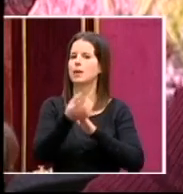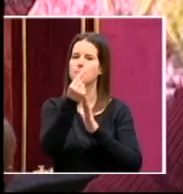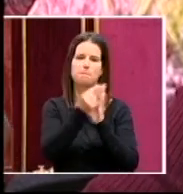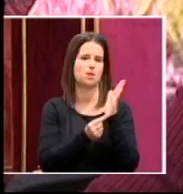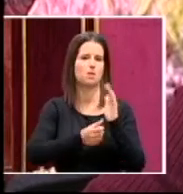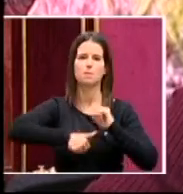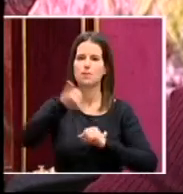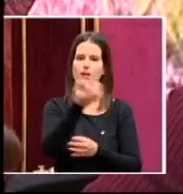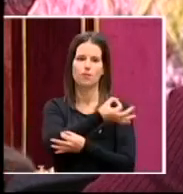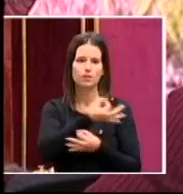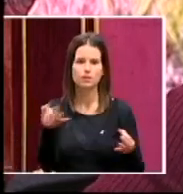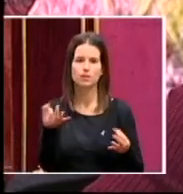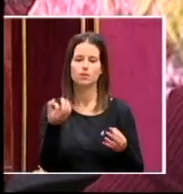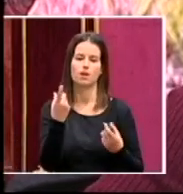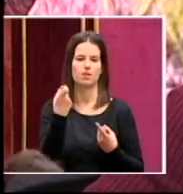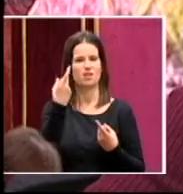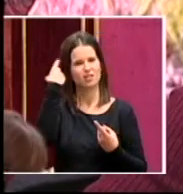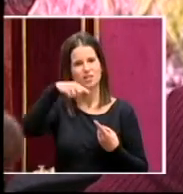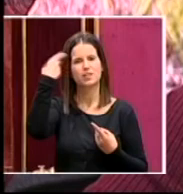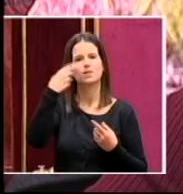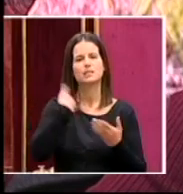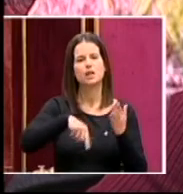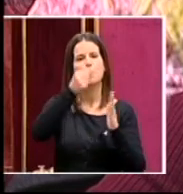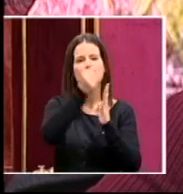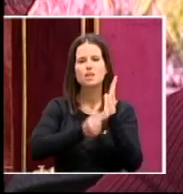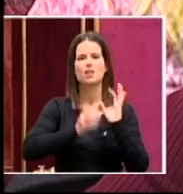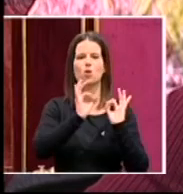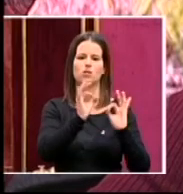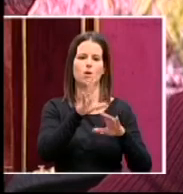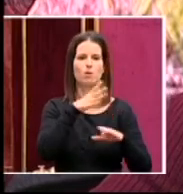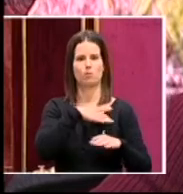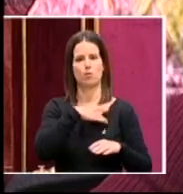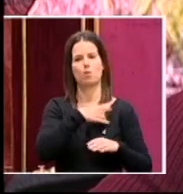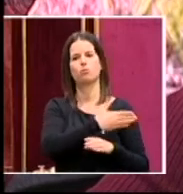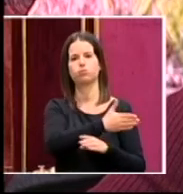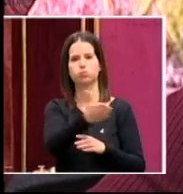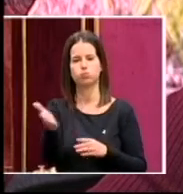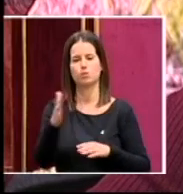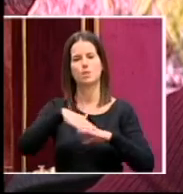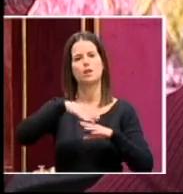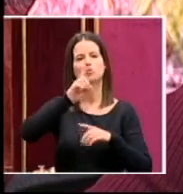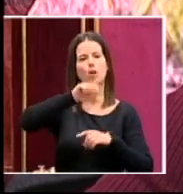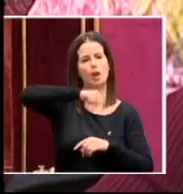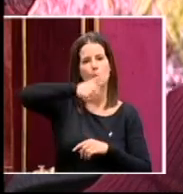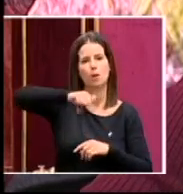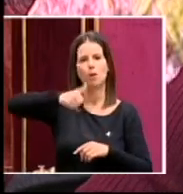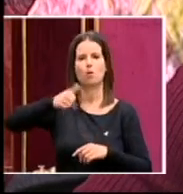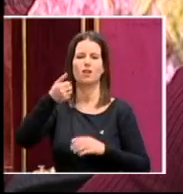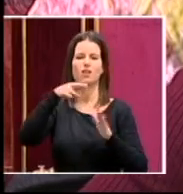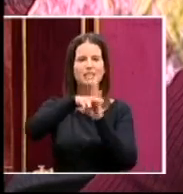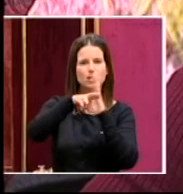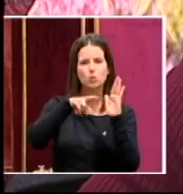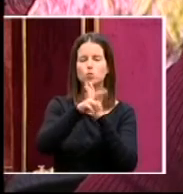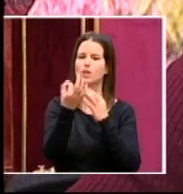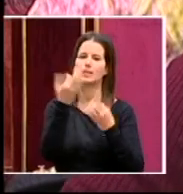sabemos cosas concretas que hay que hacer y no se nos puede ir el tiempo en evaluar, ni los recursos tampoco. Hay que implementar medidas